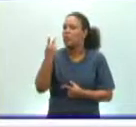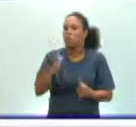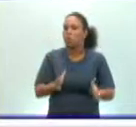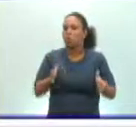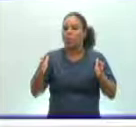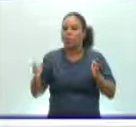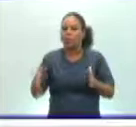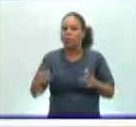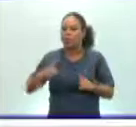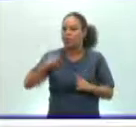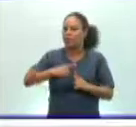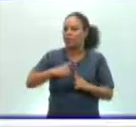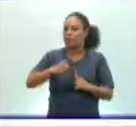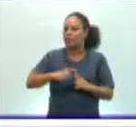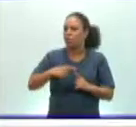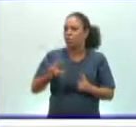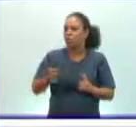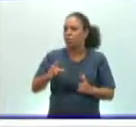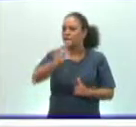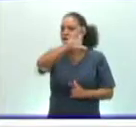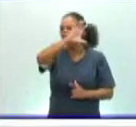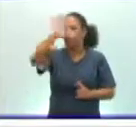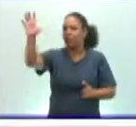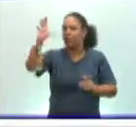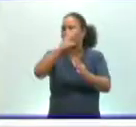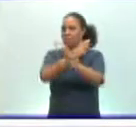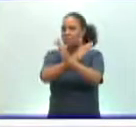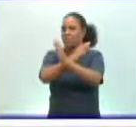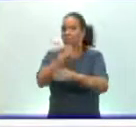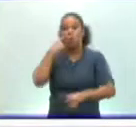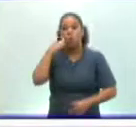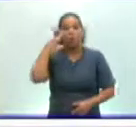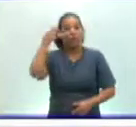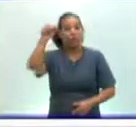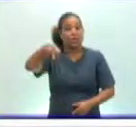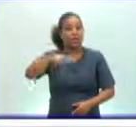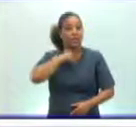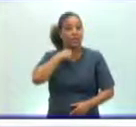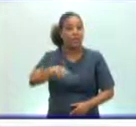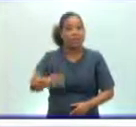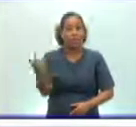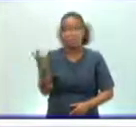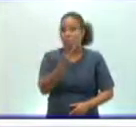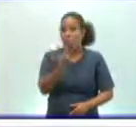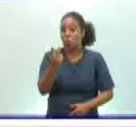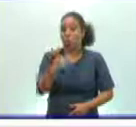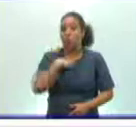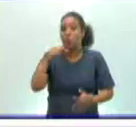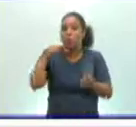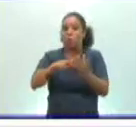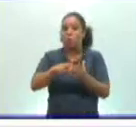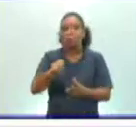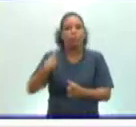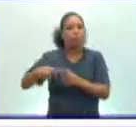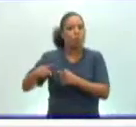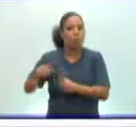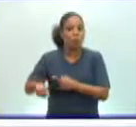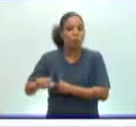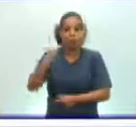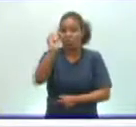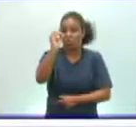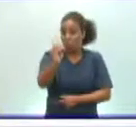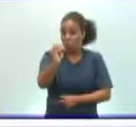teorema de las transversales. Observa que en este caso, si los dos tienen un punto común que es